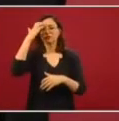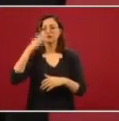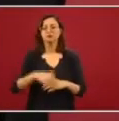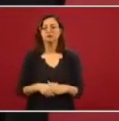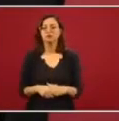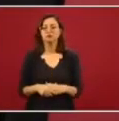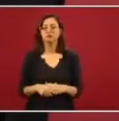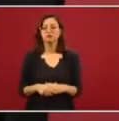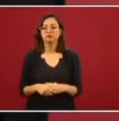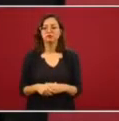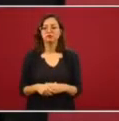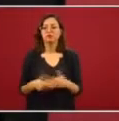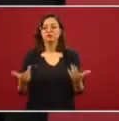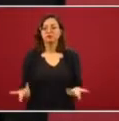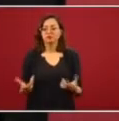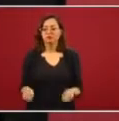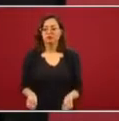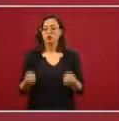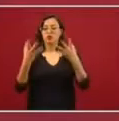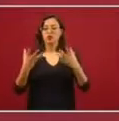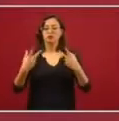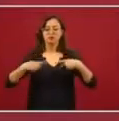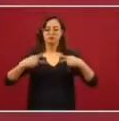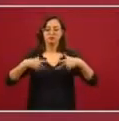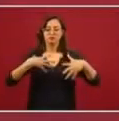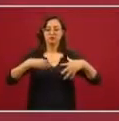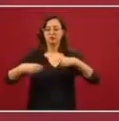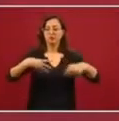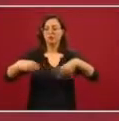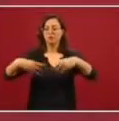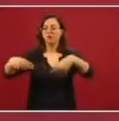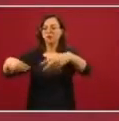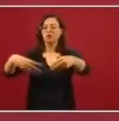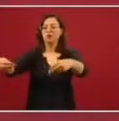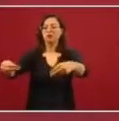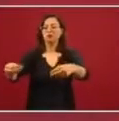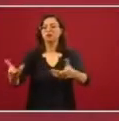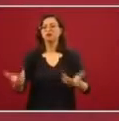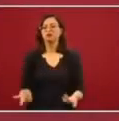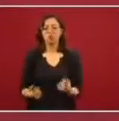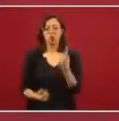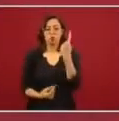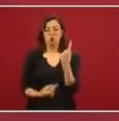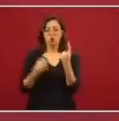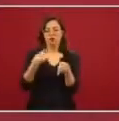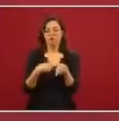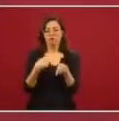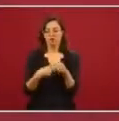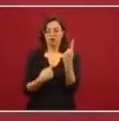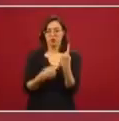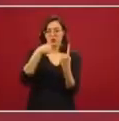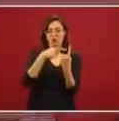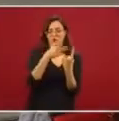técnicamente el número básico de reproducción que es cuántas personas va a contagiar una persona enferma durante el